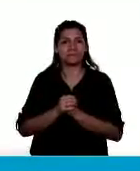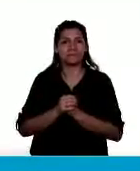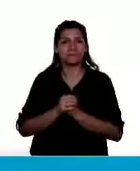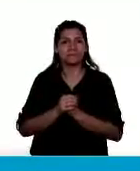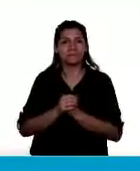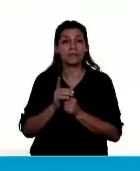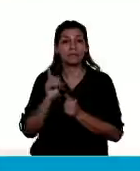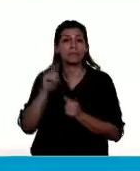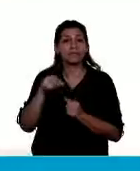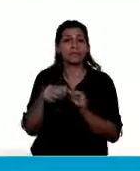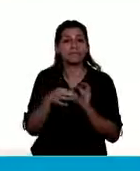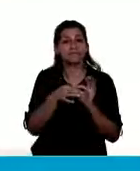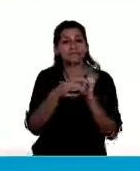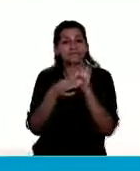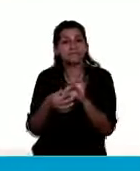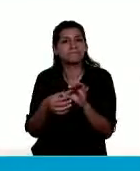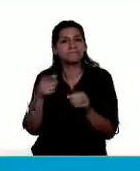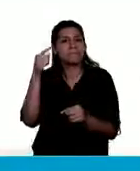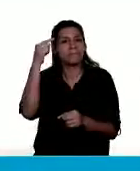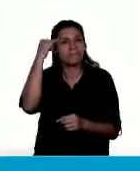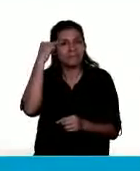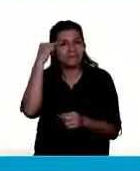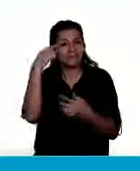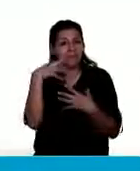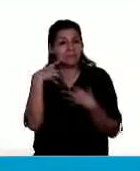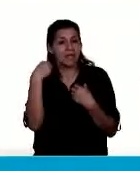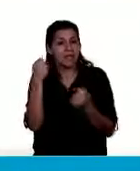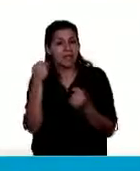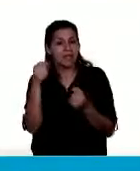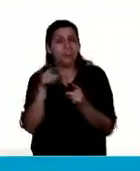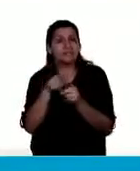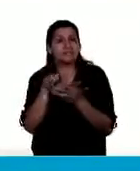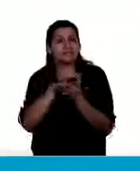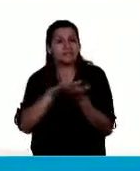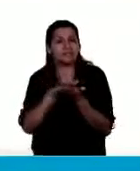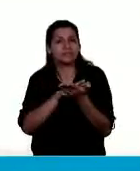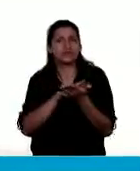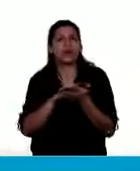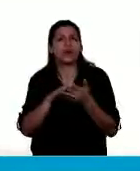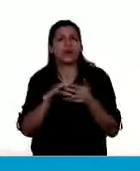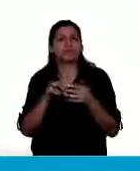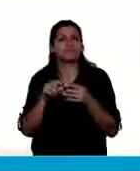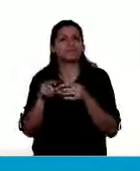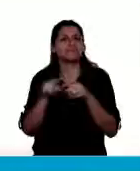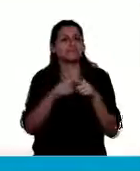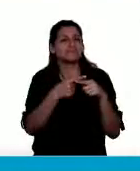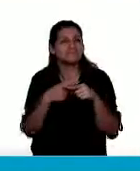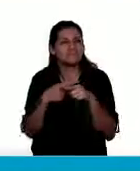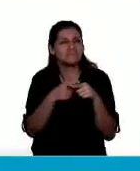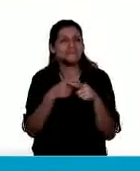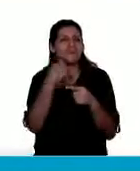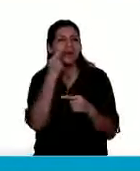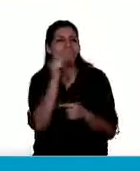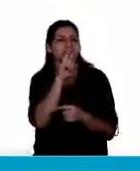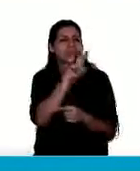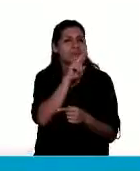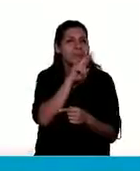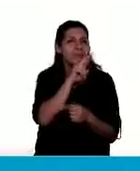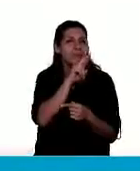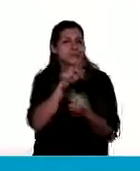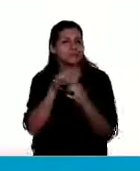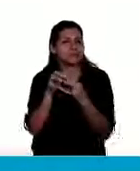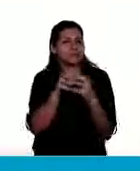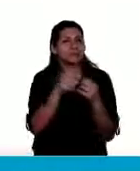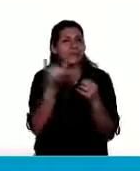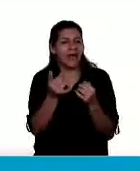ligada claramente a pensar la salud como la resolución de los conflictos que hombres, varones y mujeres tenemos en la